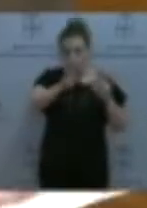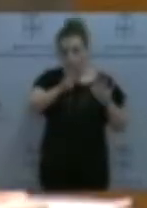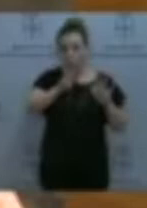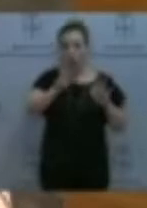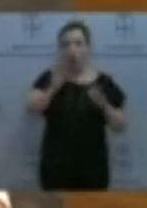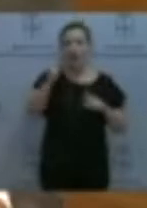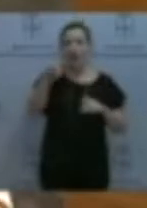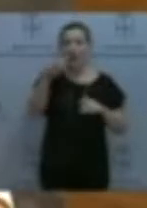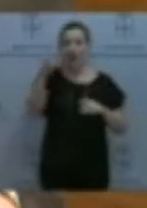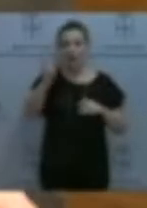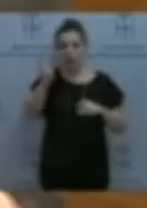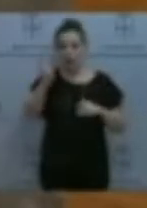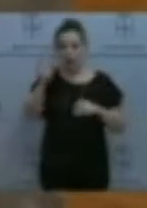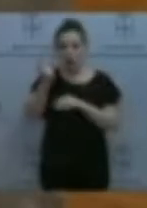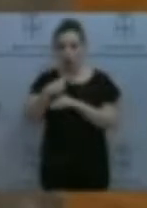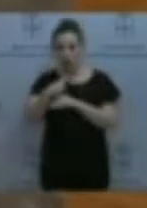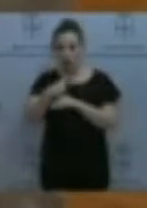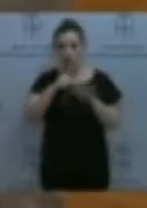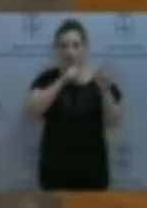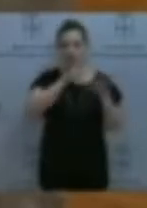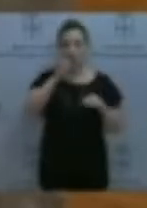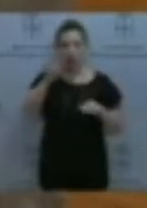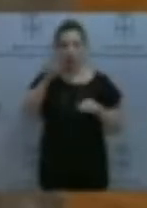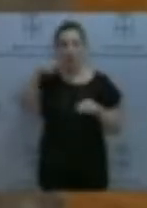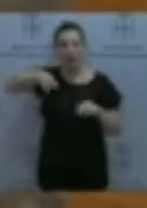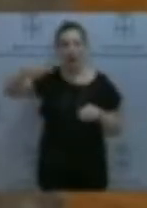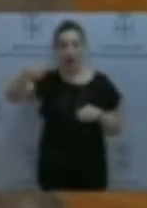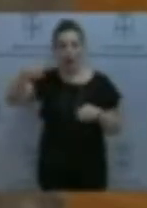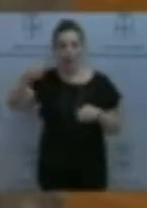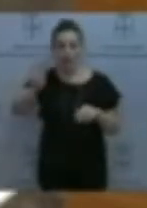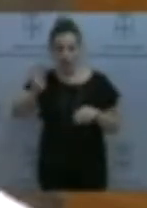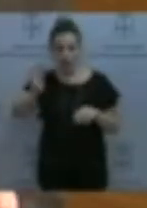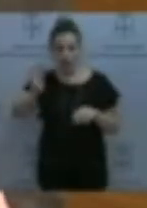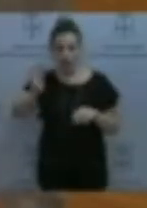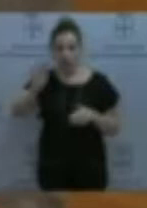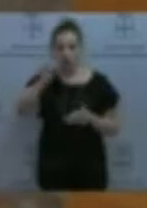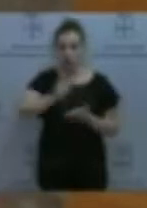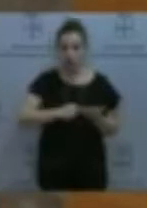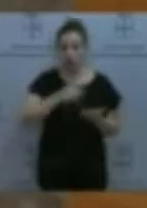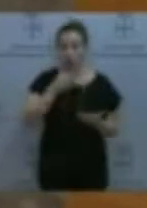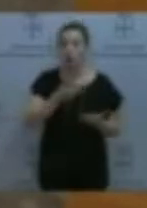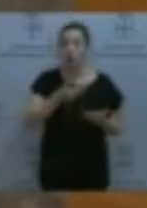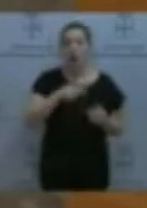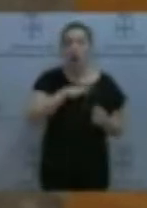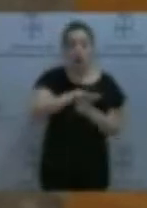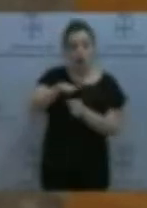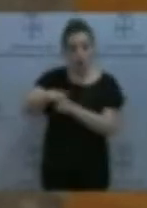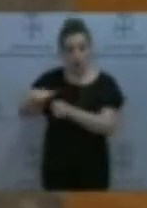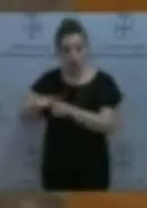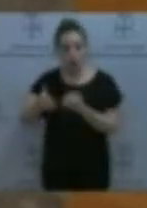4.574 megavatios. En este sentido, la cobertura de la demanda eléctrica en el Principado ha sido satisfactoria tanto en el